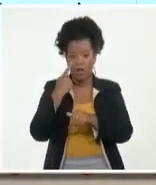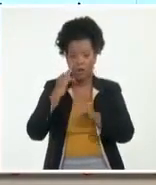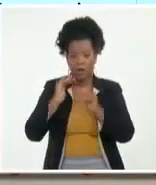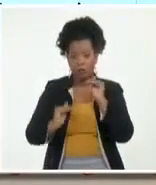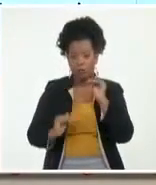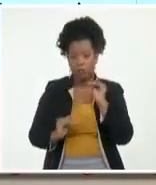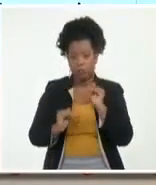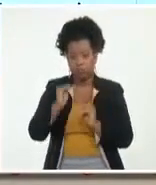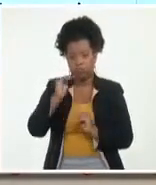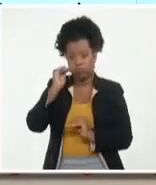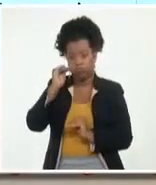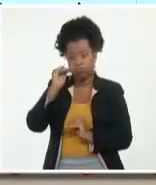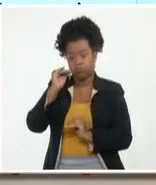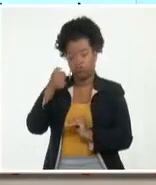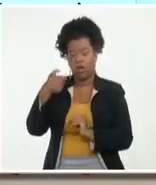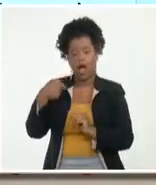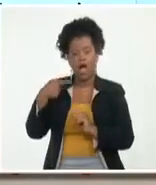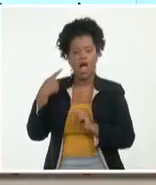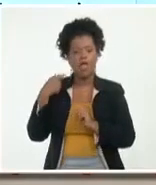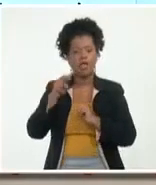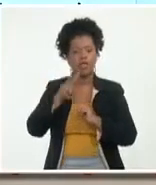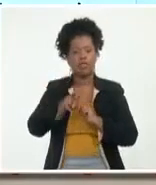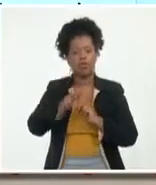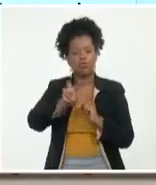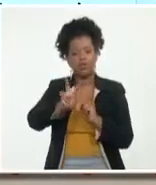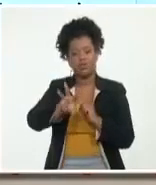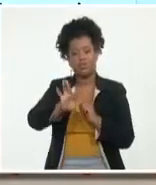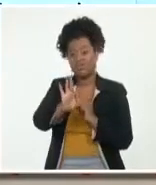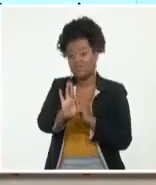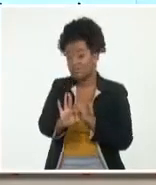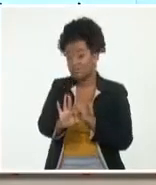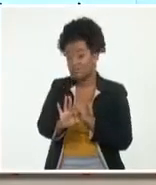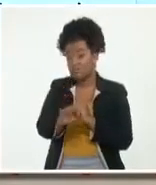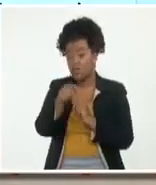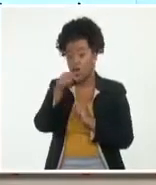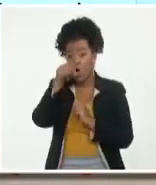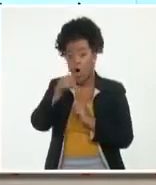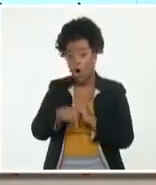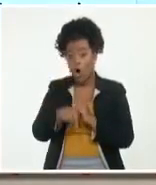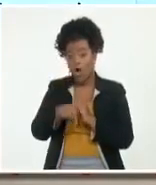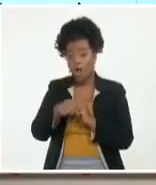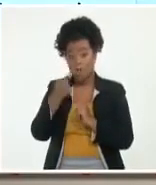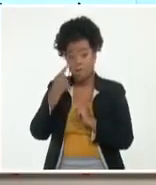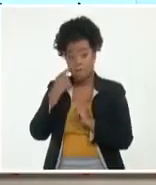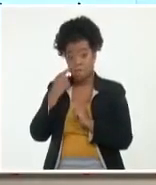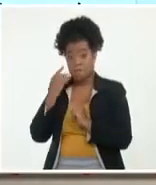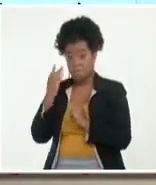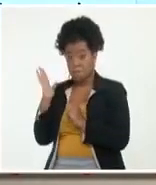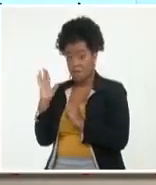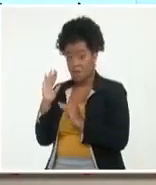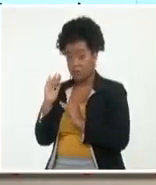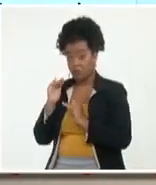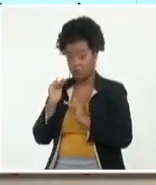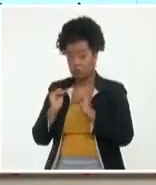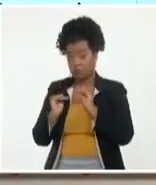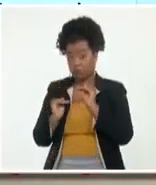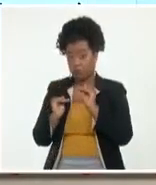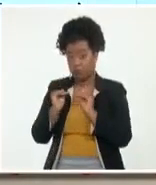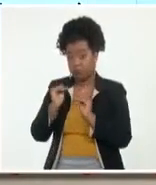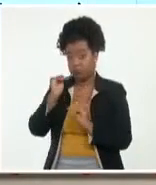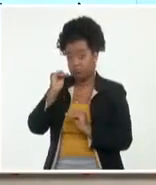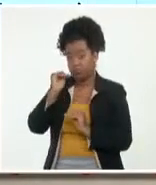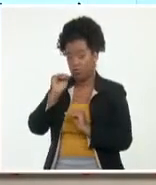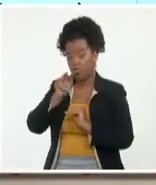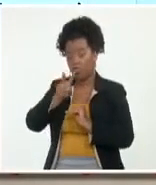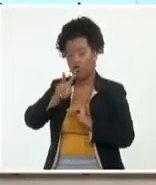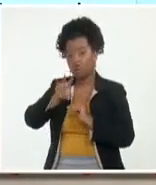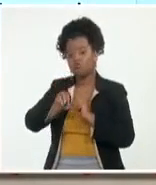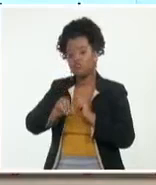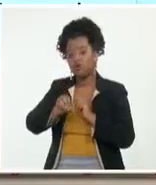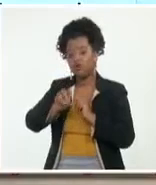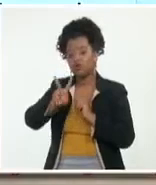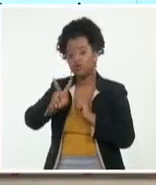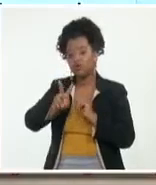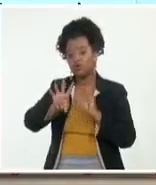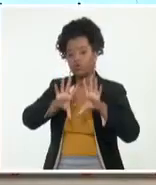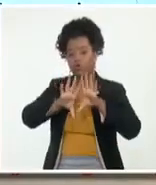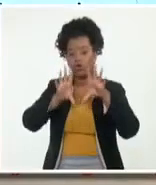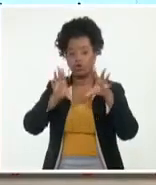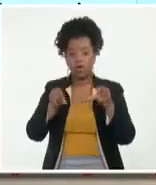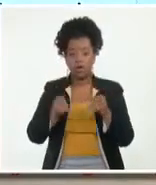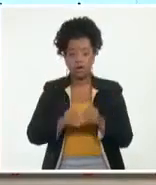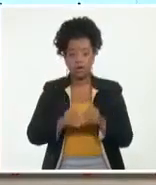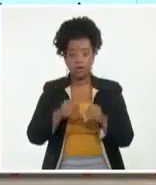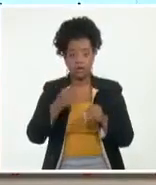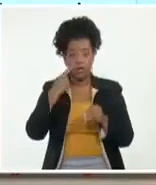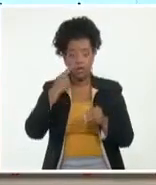fueron 238 y esta fue la cifra de hoy, 202 en total. Y es como para